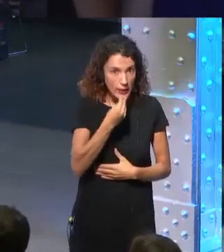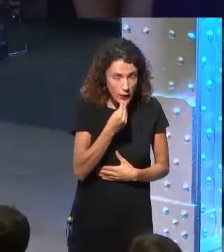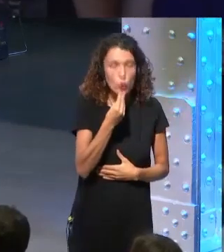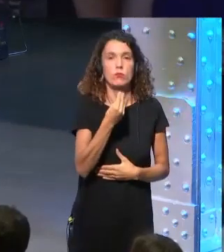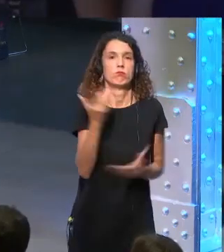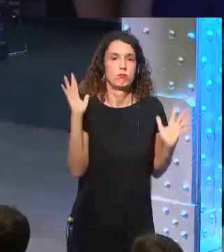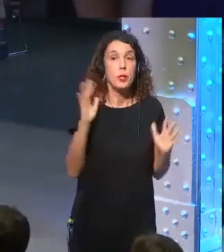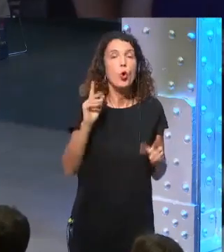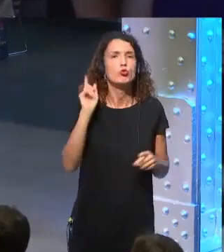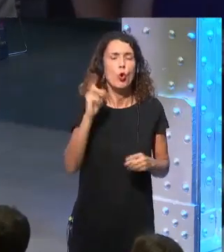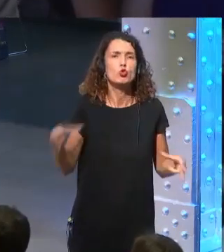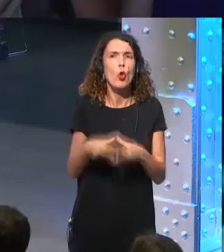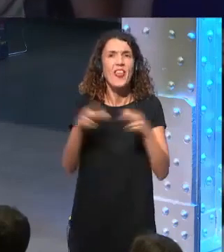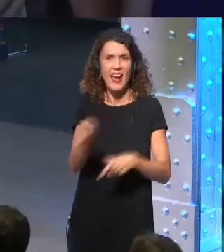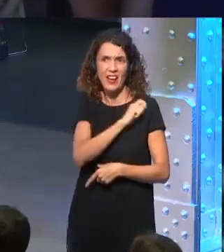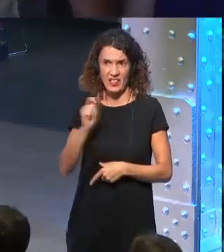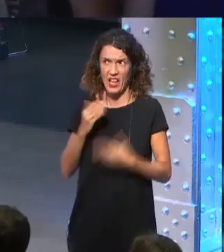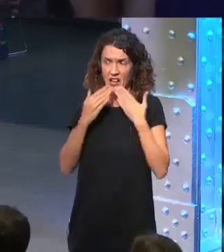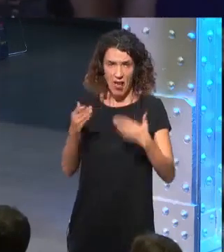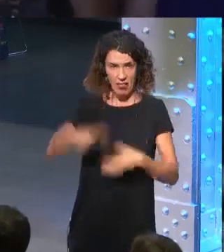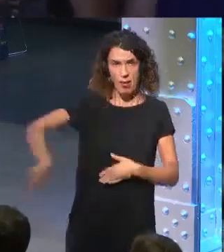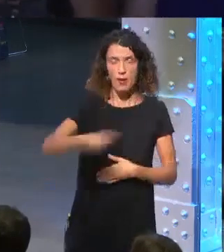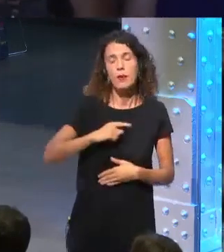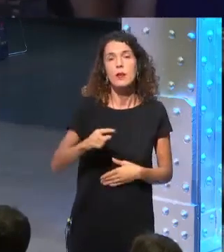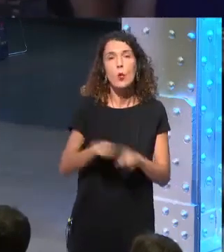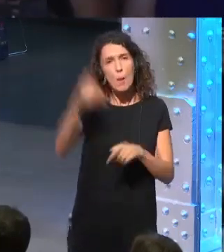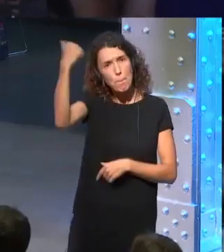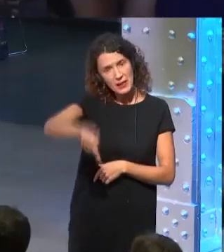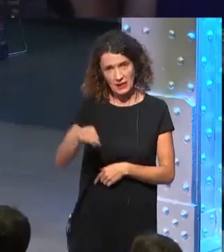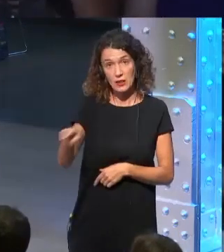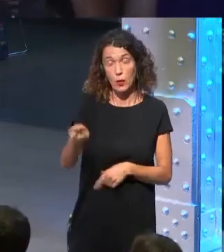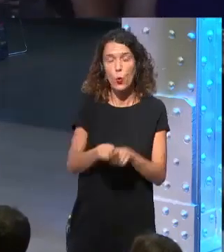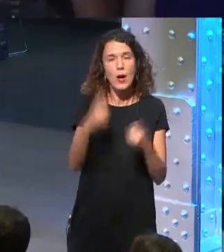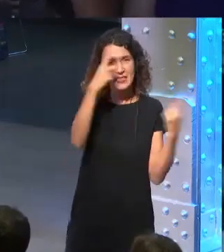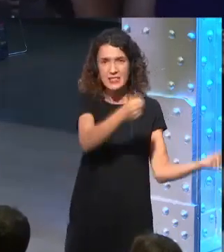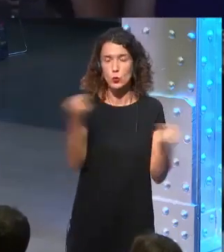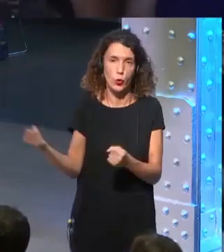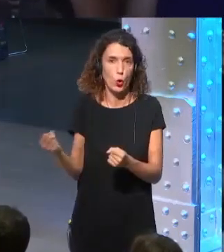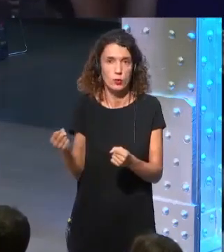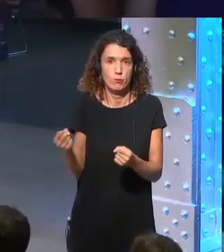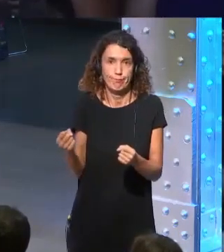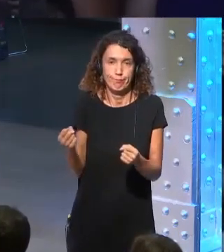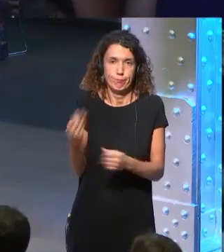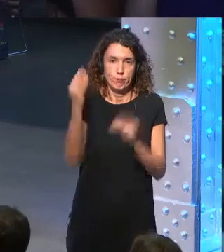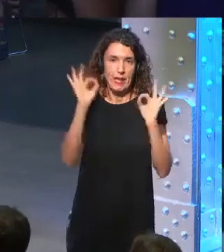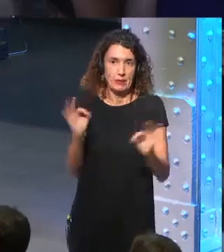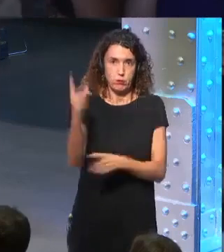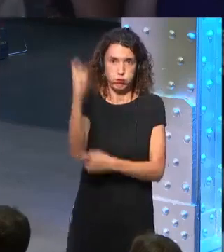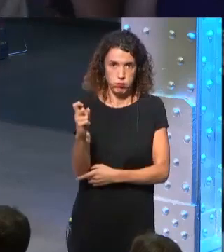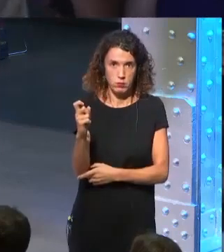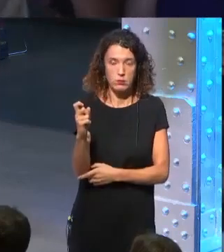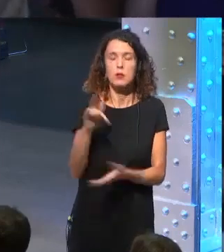posible en una sociedad esclavista. El patriarcado es una institución intangible, pero